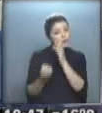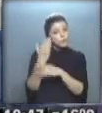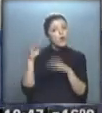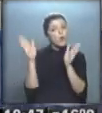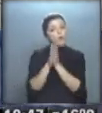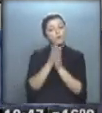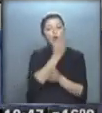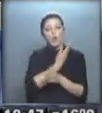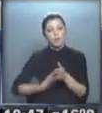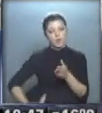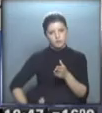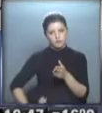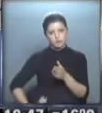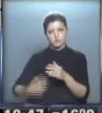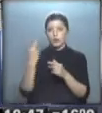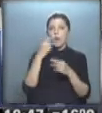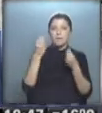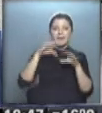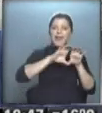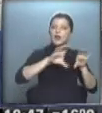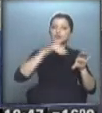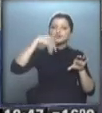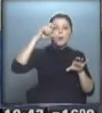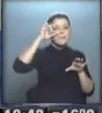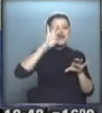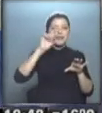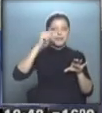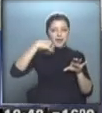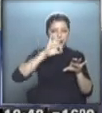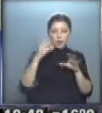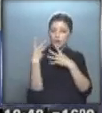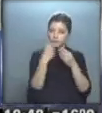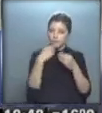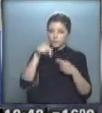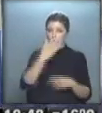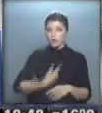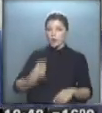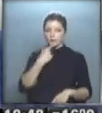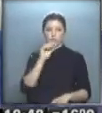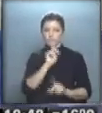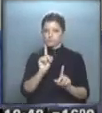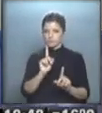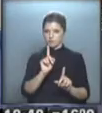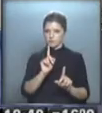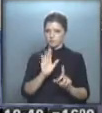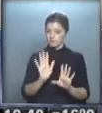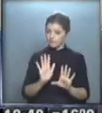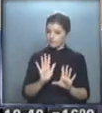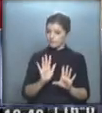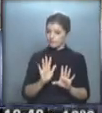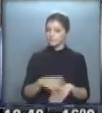integral a las inundaciones en Arroyo Medrano, y el gobierno de la ciudad no se integró. Reclamamos que se integre y que haga las obras. Bien, brevemente, al lado